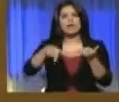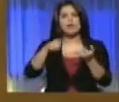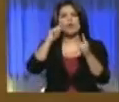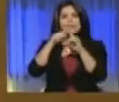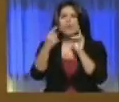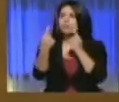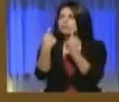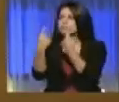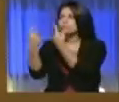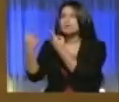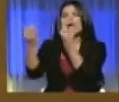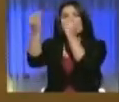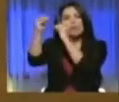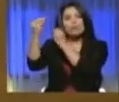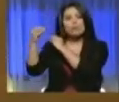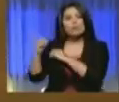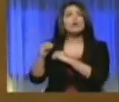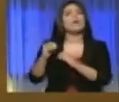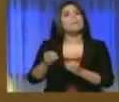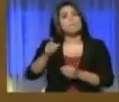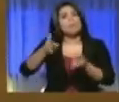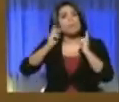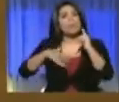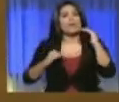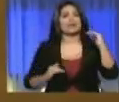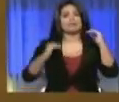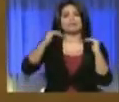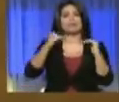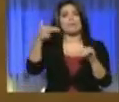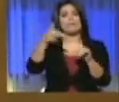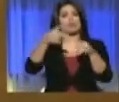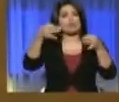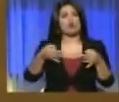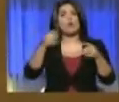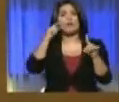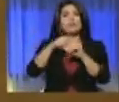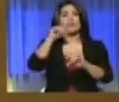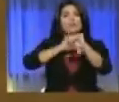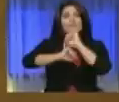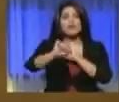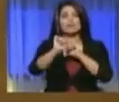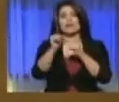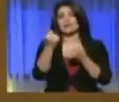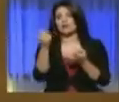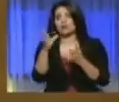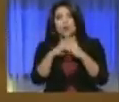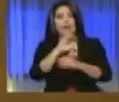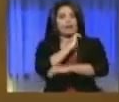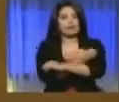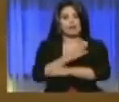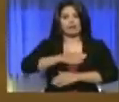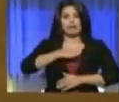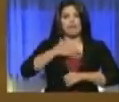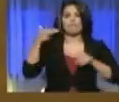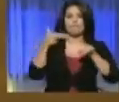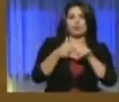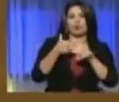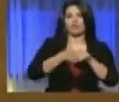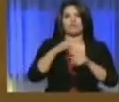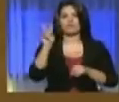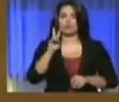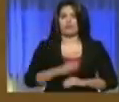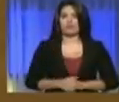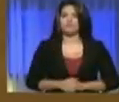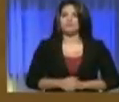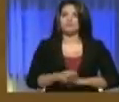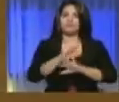que permita establecer un precio de equilibrio en la defensa de nuestros recursos energéticos esenciales, de los precios del petróleo.